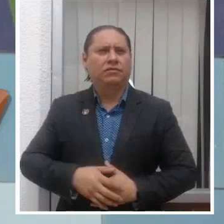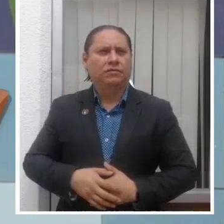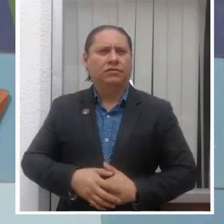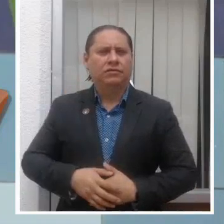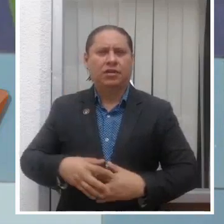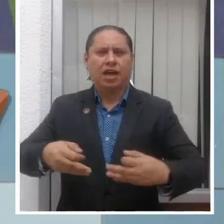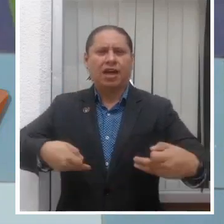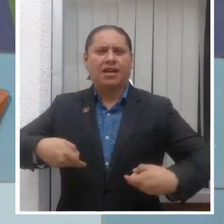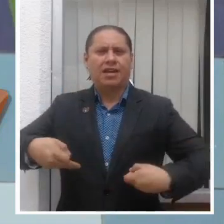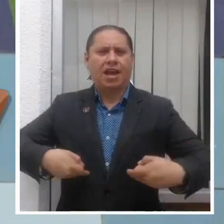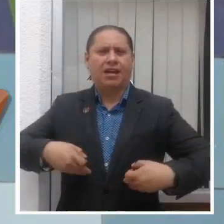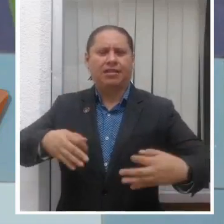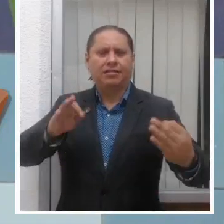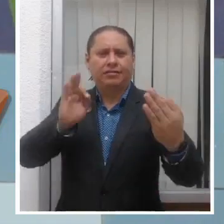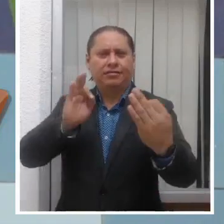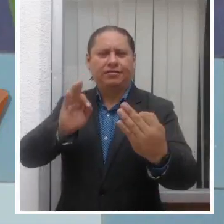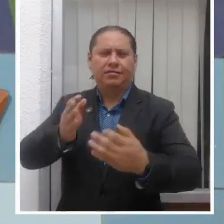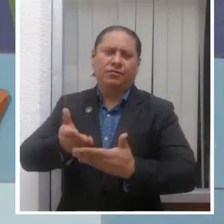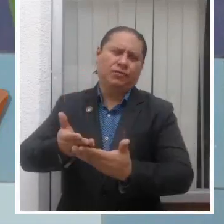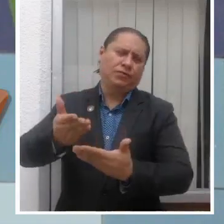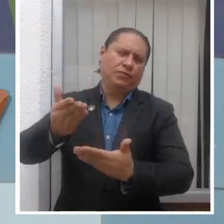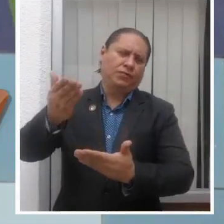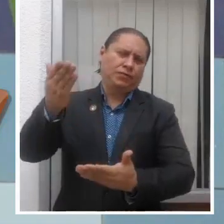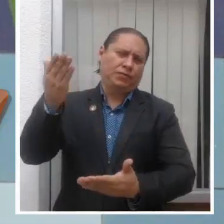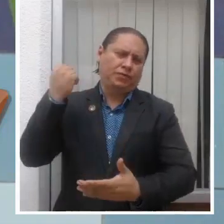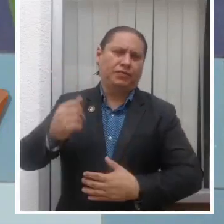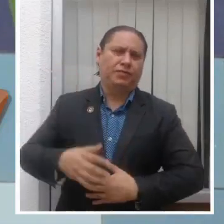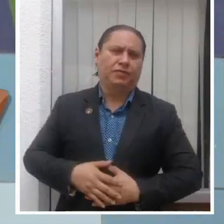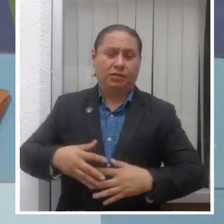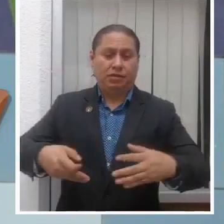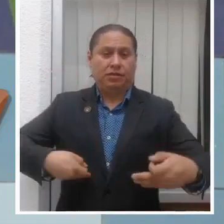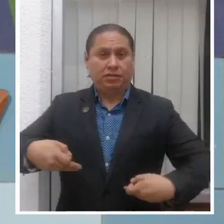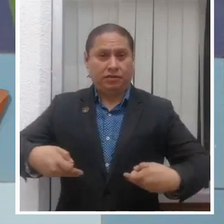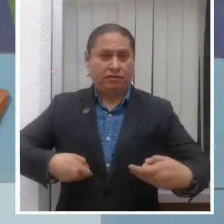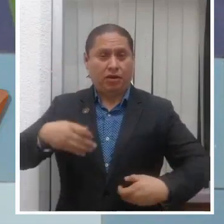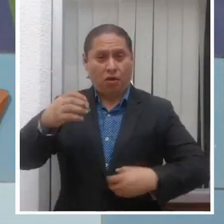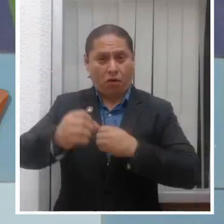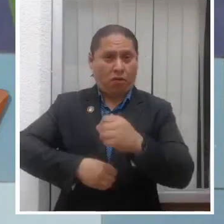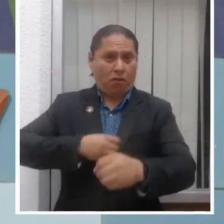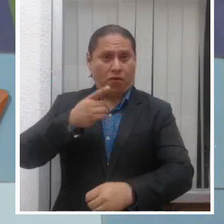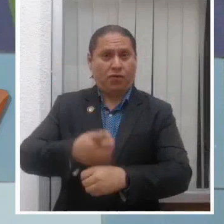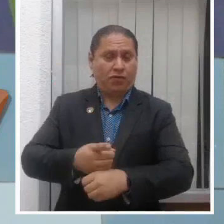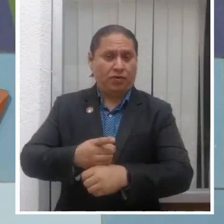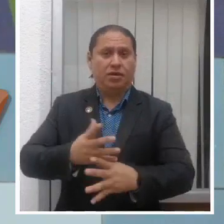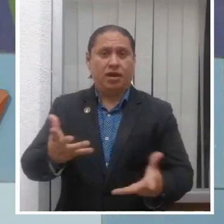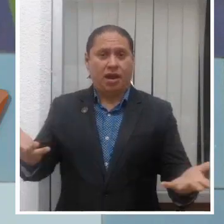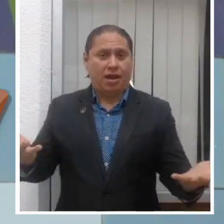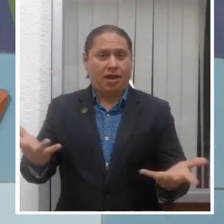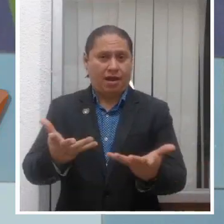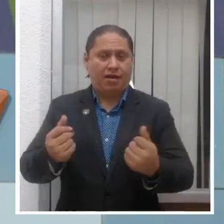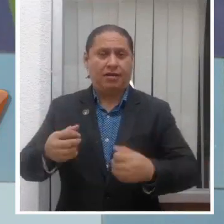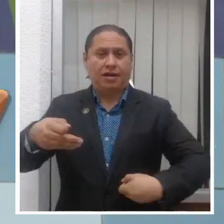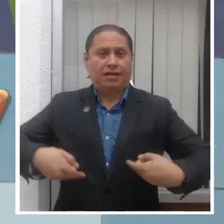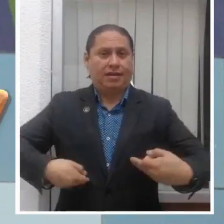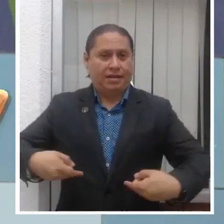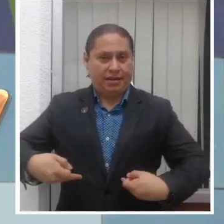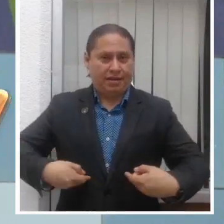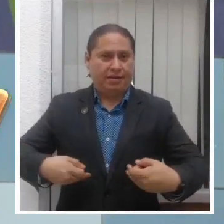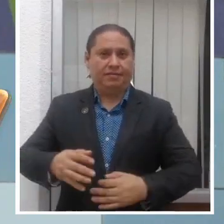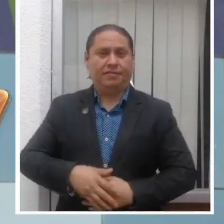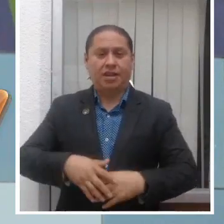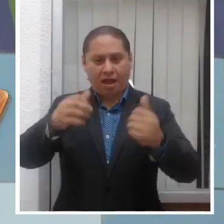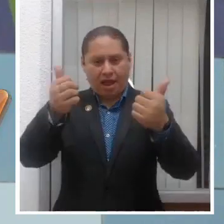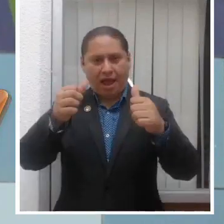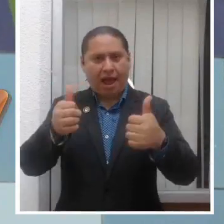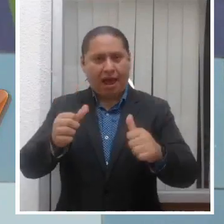en el teatro, y en aquel entonces, cuando se me presentó la oportunidad de colaborar en el teatro y las